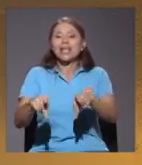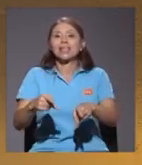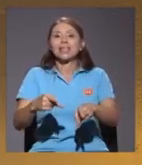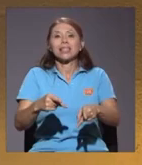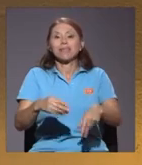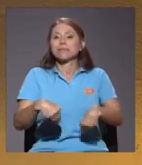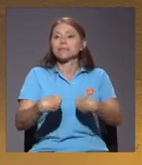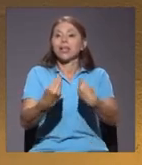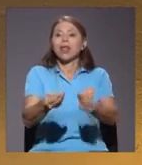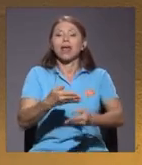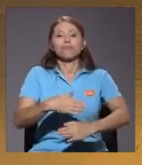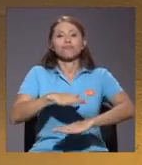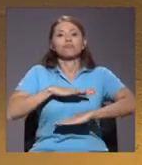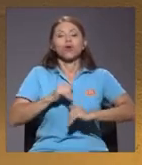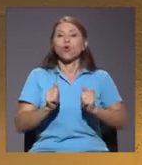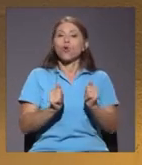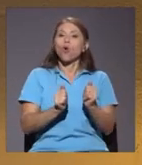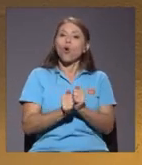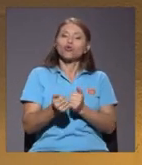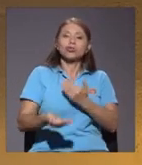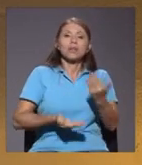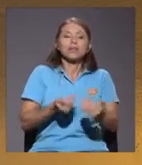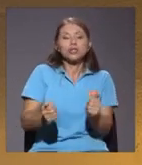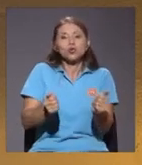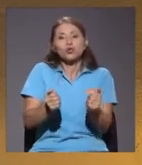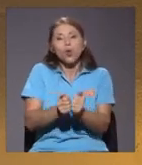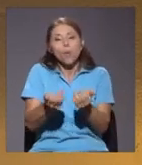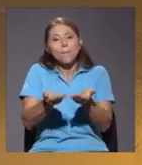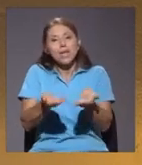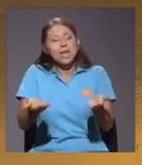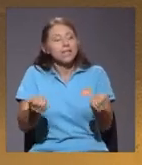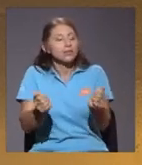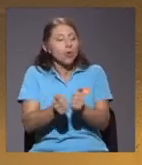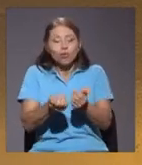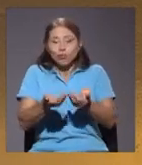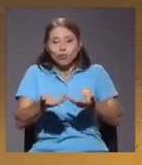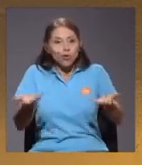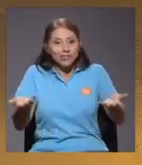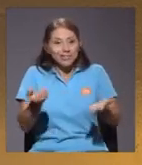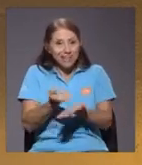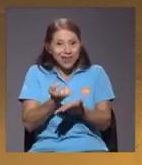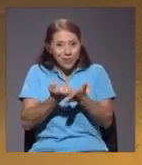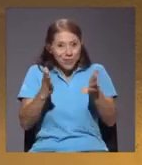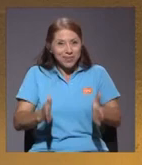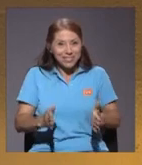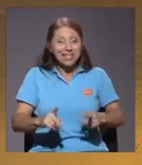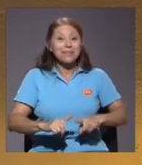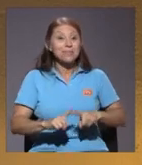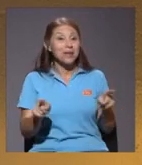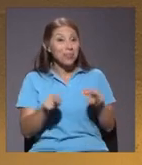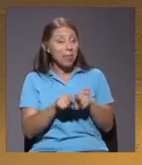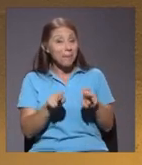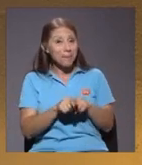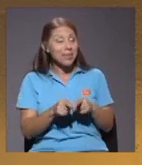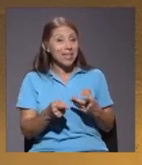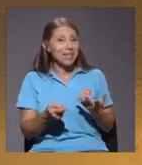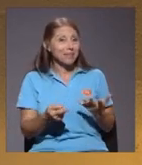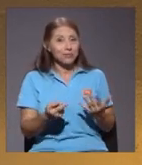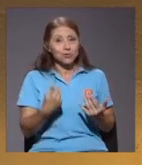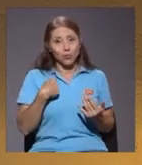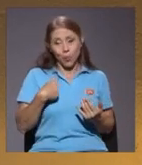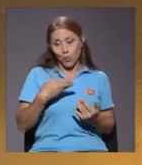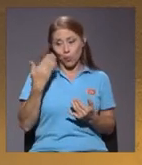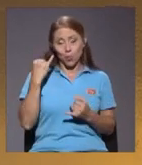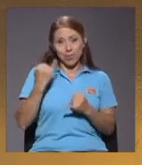con servicios con con bienes con lo que fuera pero también ahí yo yo últimamente he